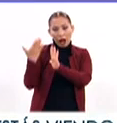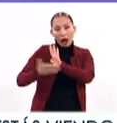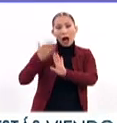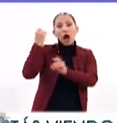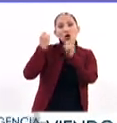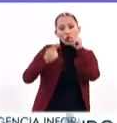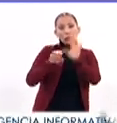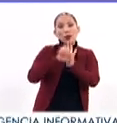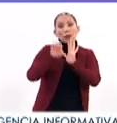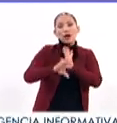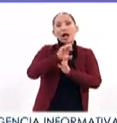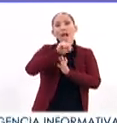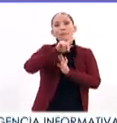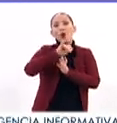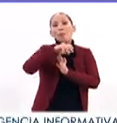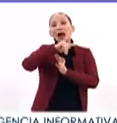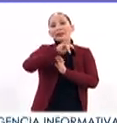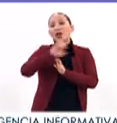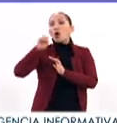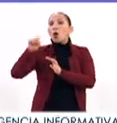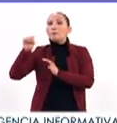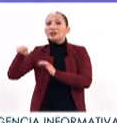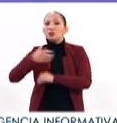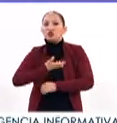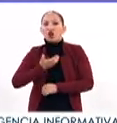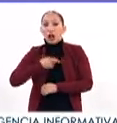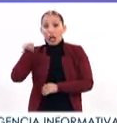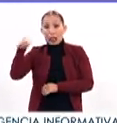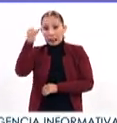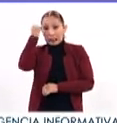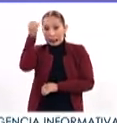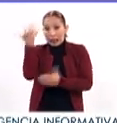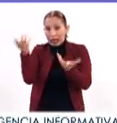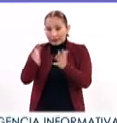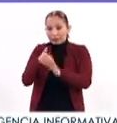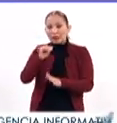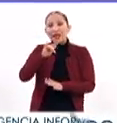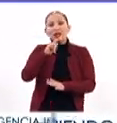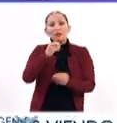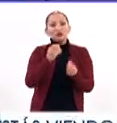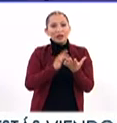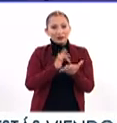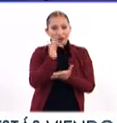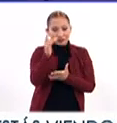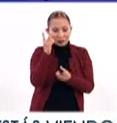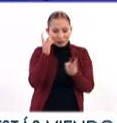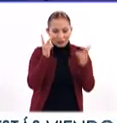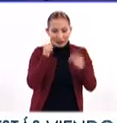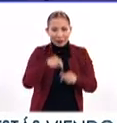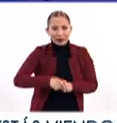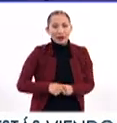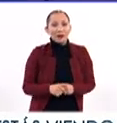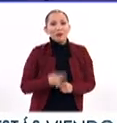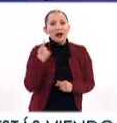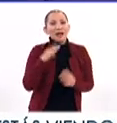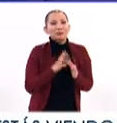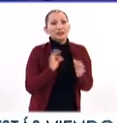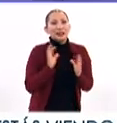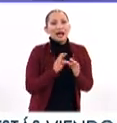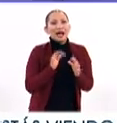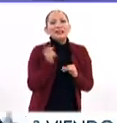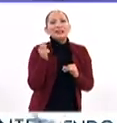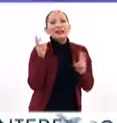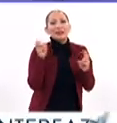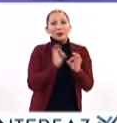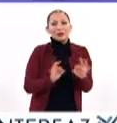construido algunas como las de Campo Marte o la misma del Zócalo capitalino. Ingeniero, muchísimas gracias por estar con nosotros esta mañana aquí para platicar de